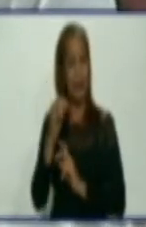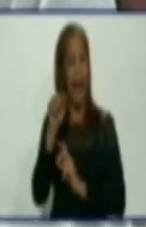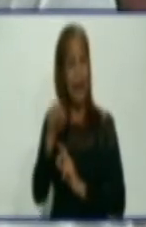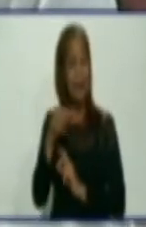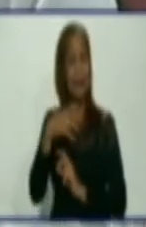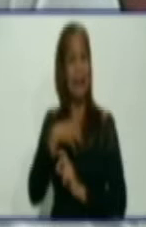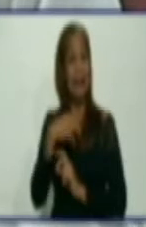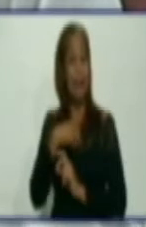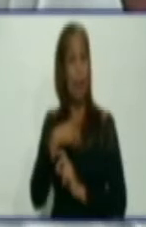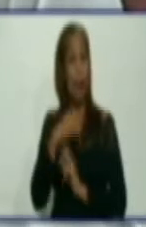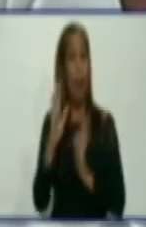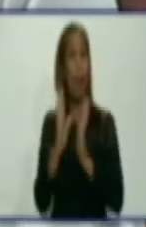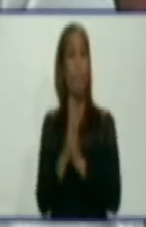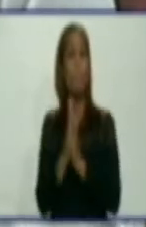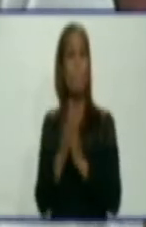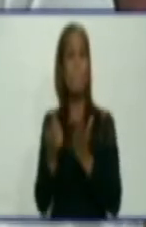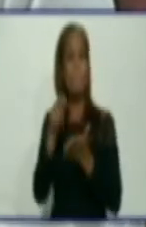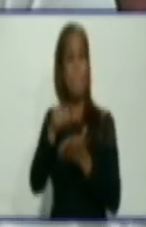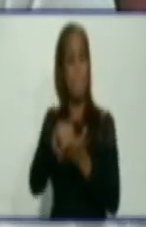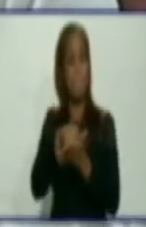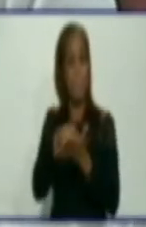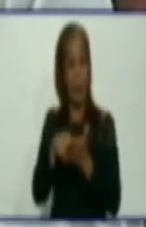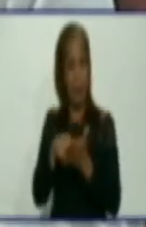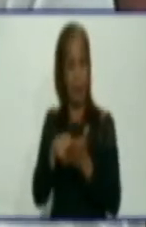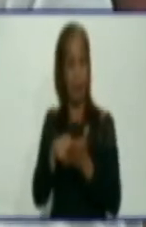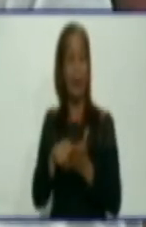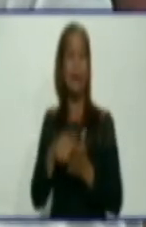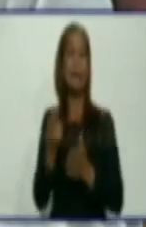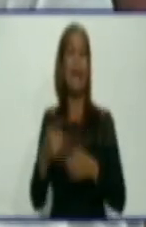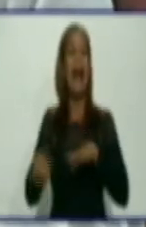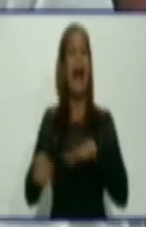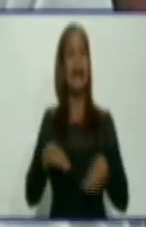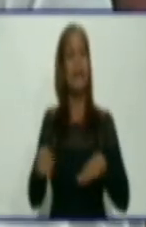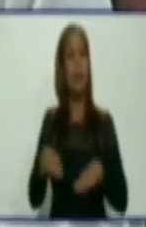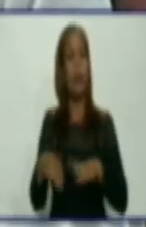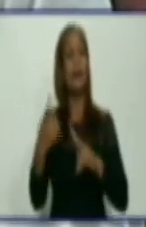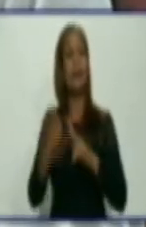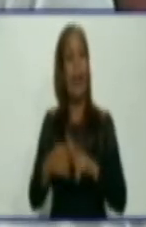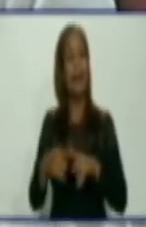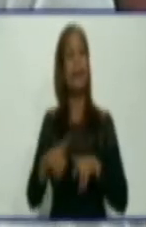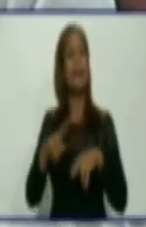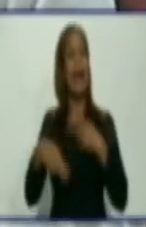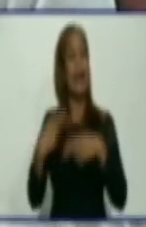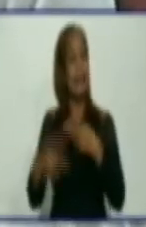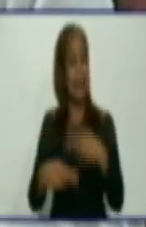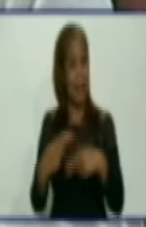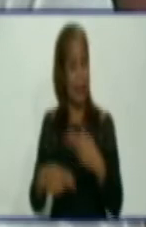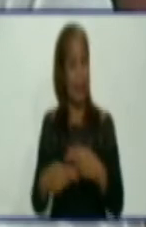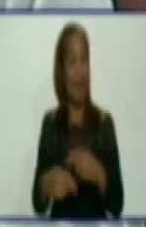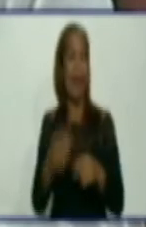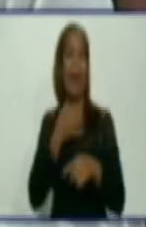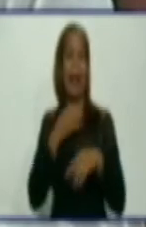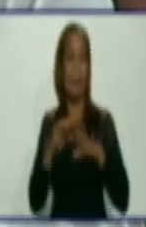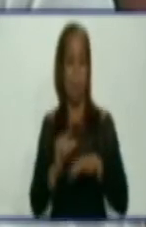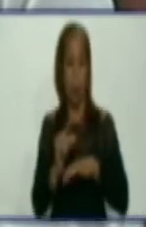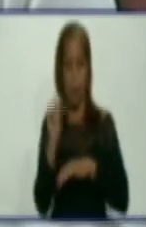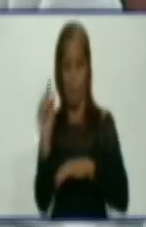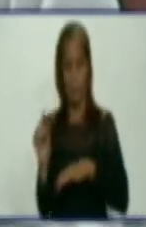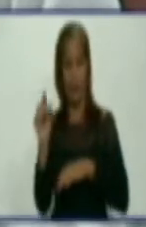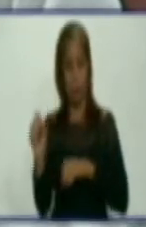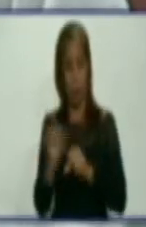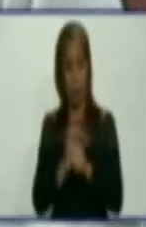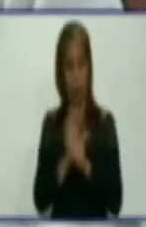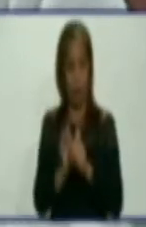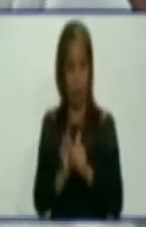las acciones que hay que hacer en la recuperación de los enfermos. decir, inmediatamente que las personas se les da el